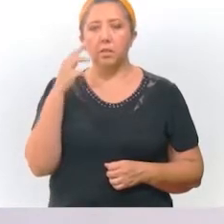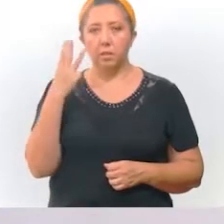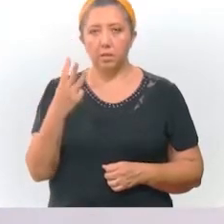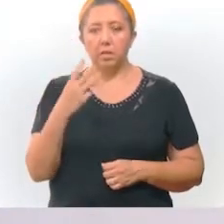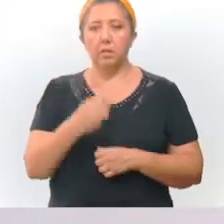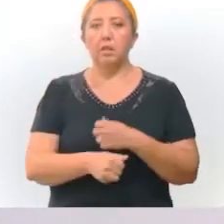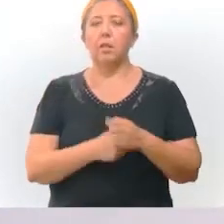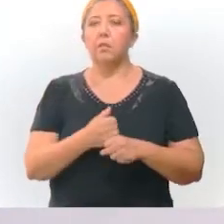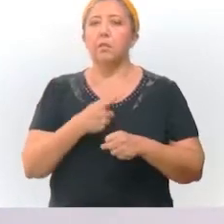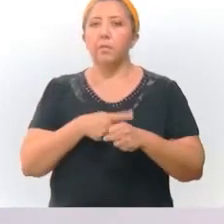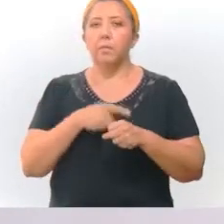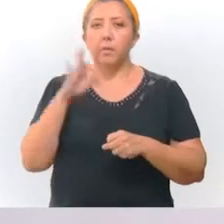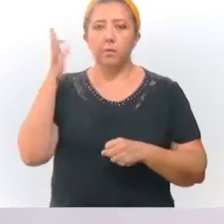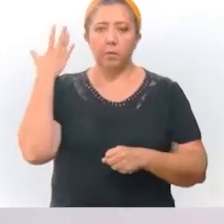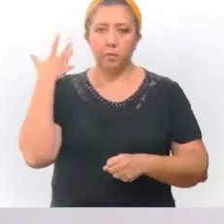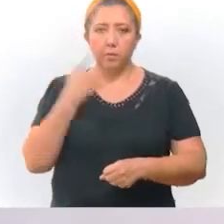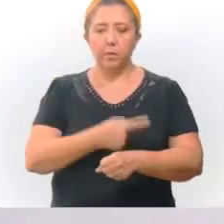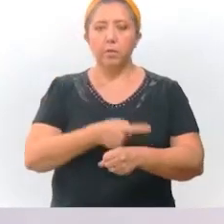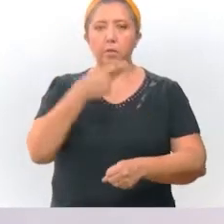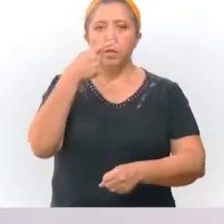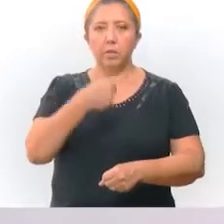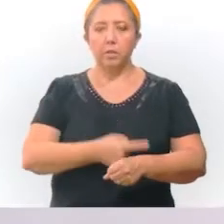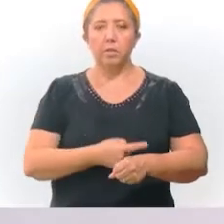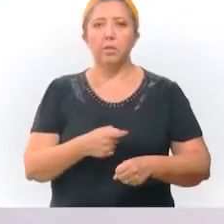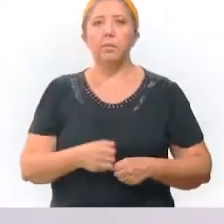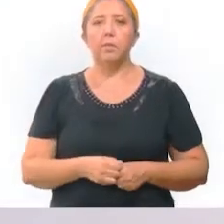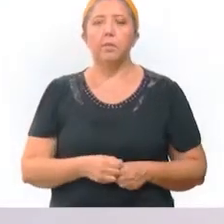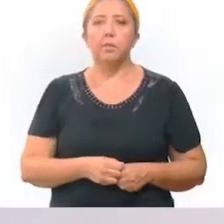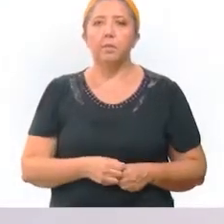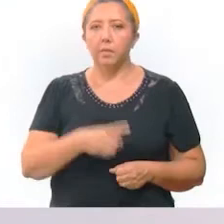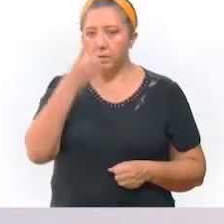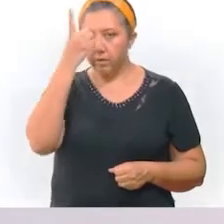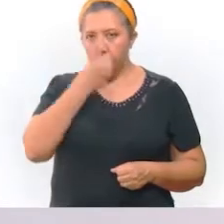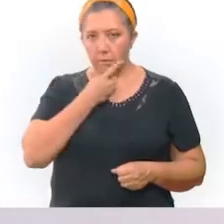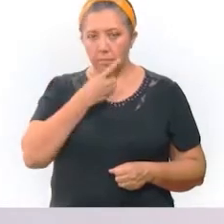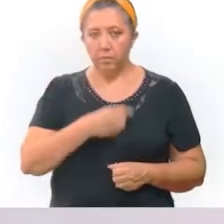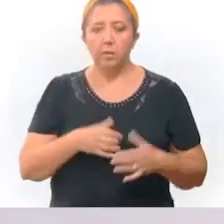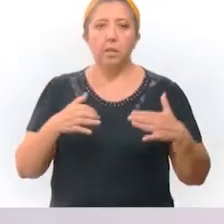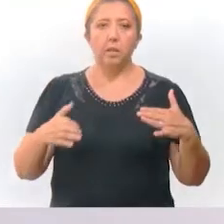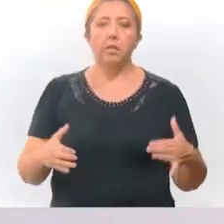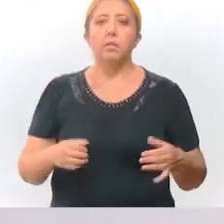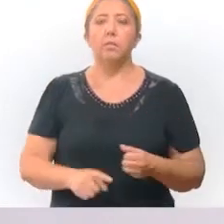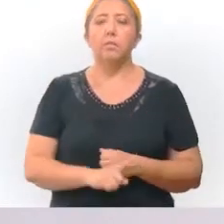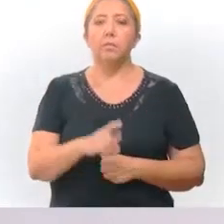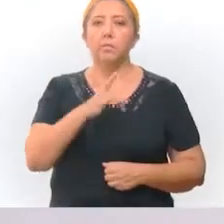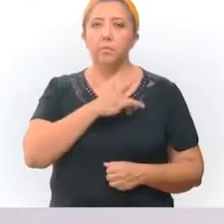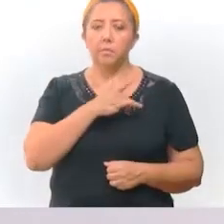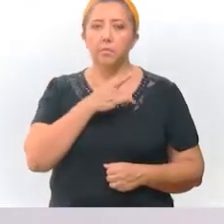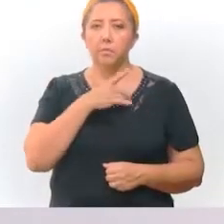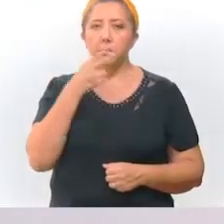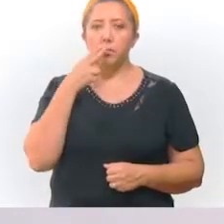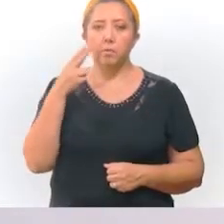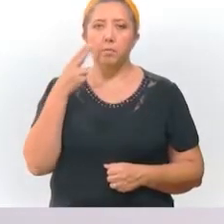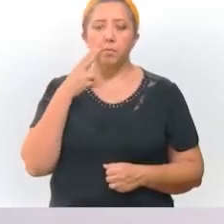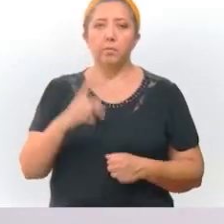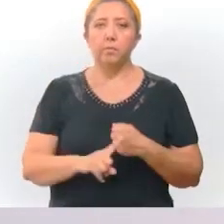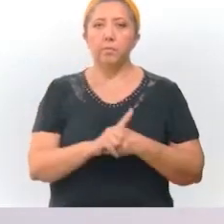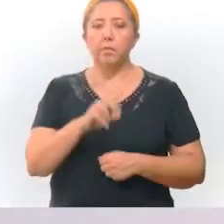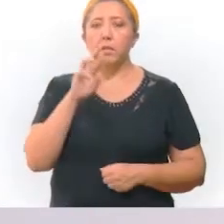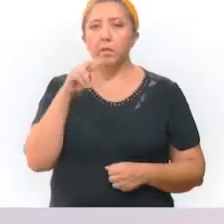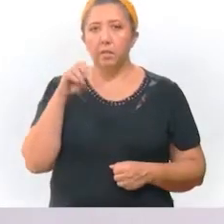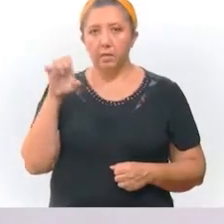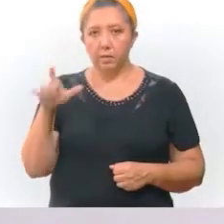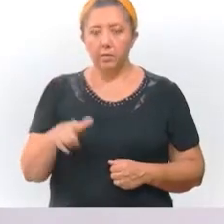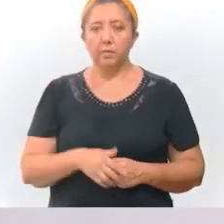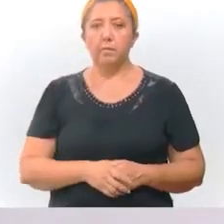años. Sus principales enfermedades fueron hipertensión arterial sistémica, diabetes mellitus, obesidad, cardiopatía, tabaquismo e insuficiencia